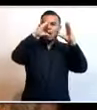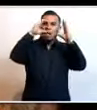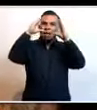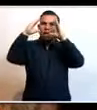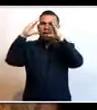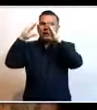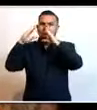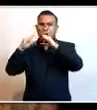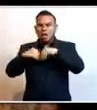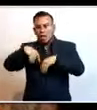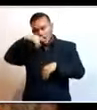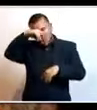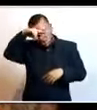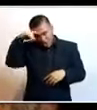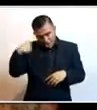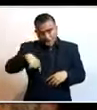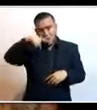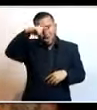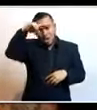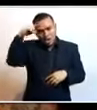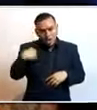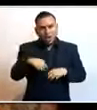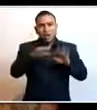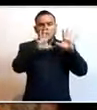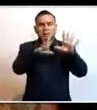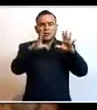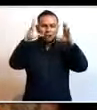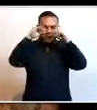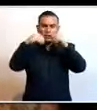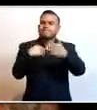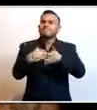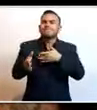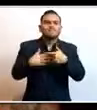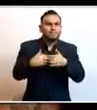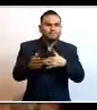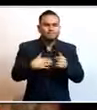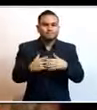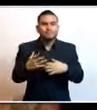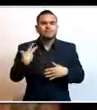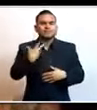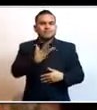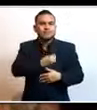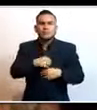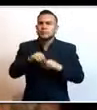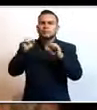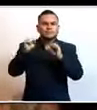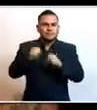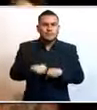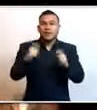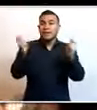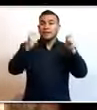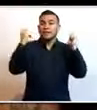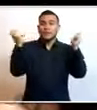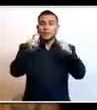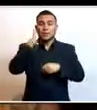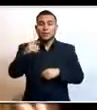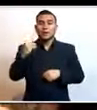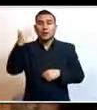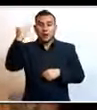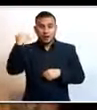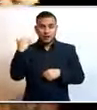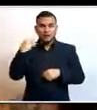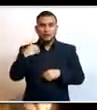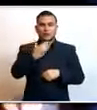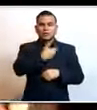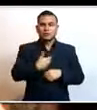aquí haciendo una conferencia de prensa a las 10 de la noche, no importa. No importa que no podamos celebrar el año, no importa. No es hora